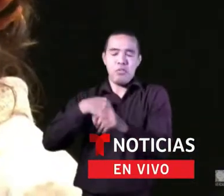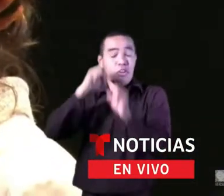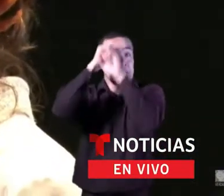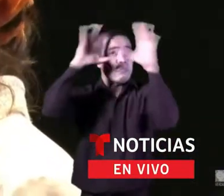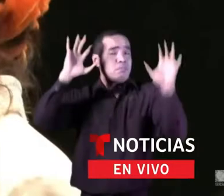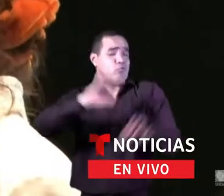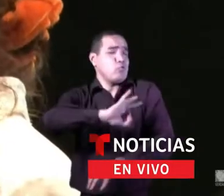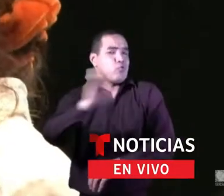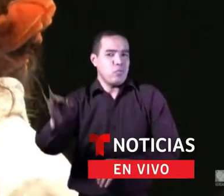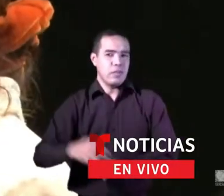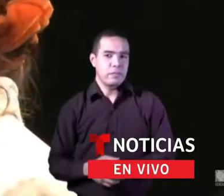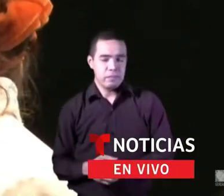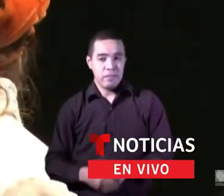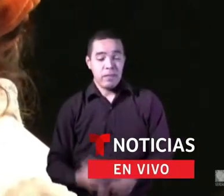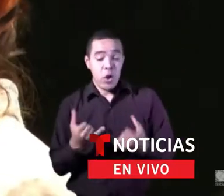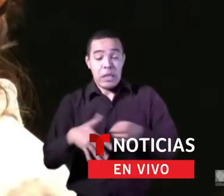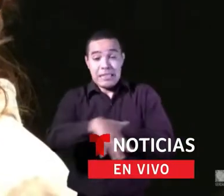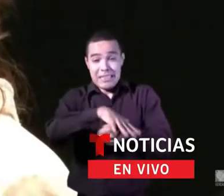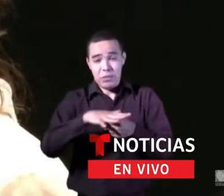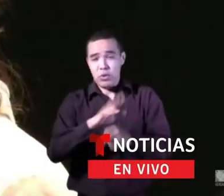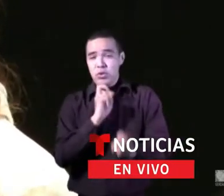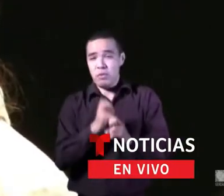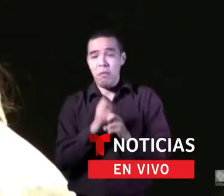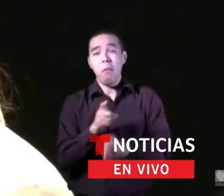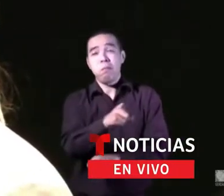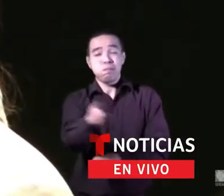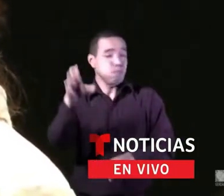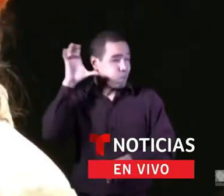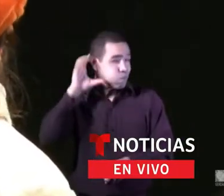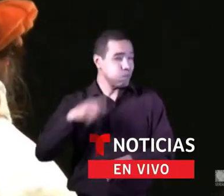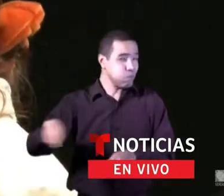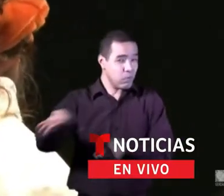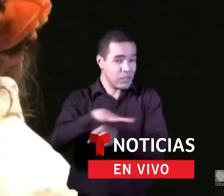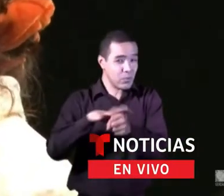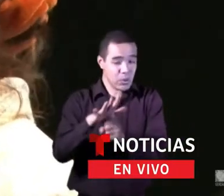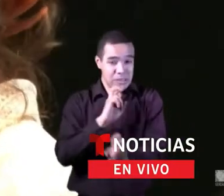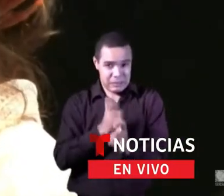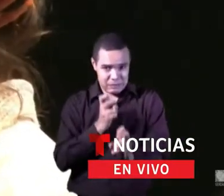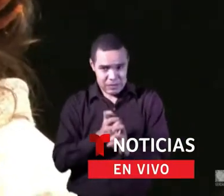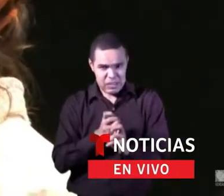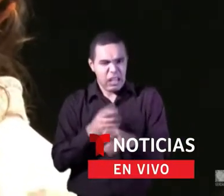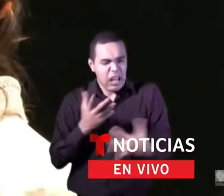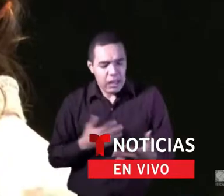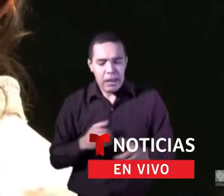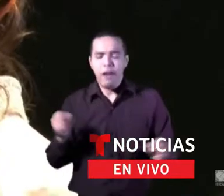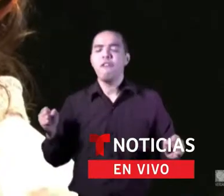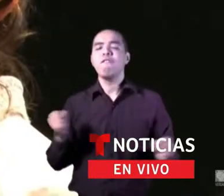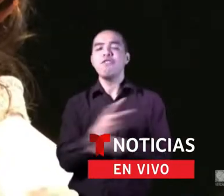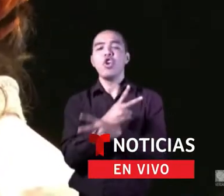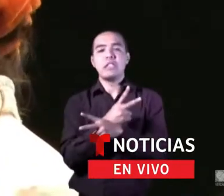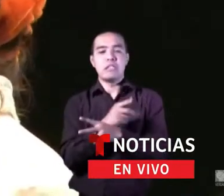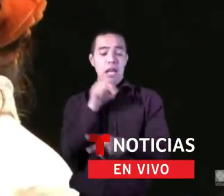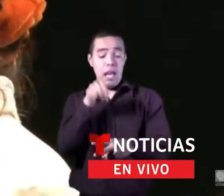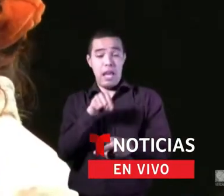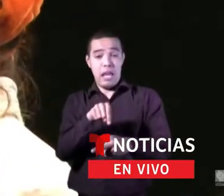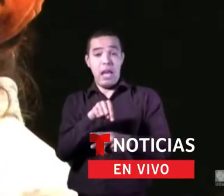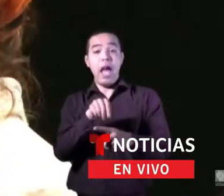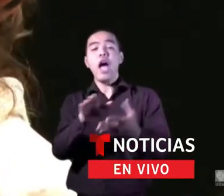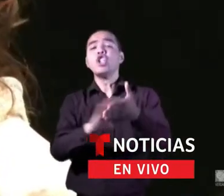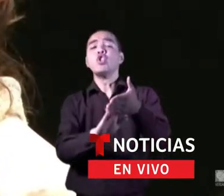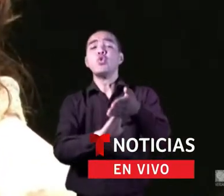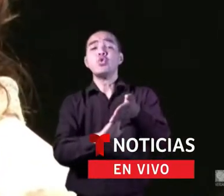esta situación tan difícil que atravesamos es que la violencia nunca ha sido ni será la